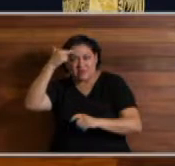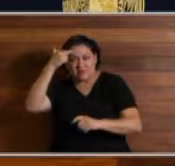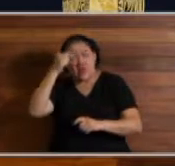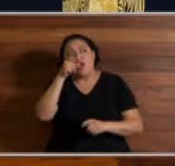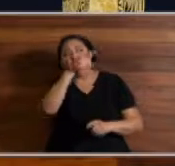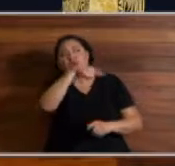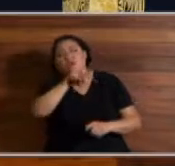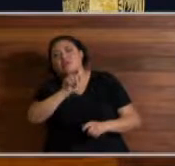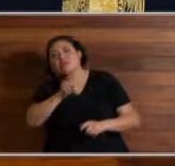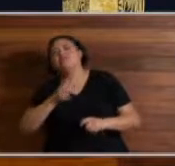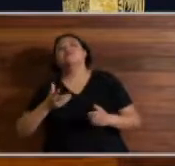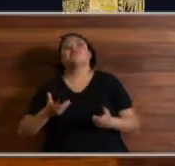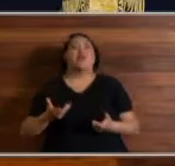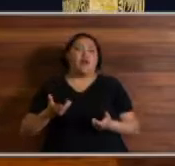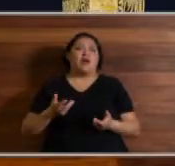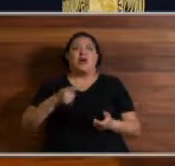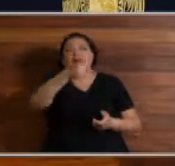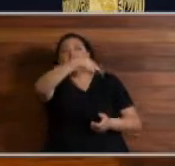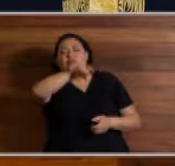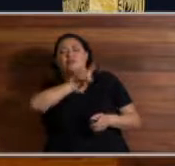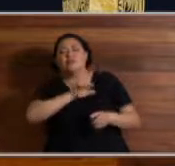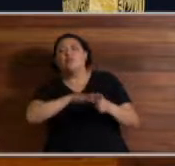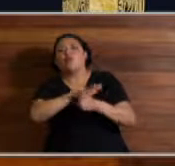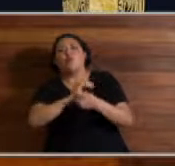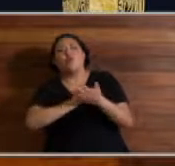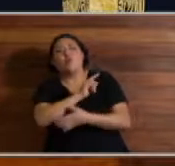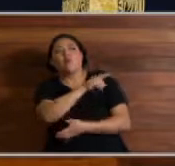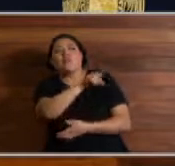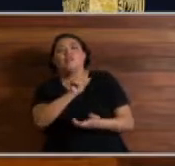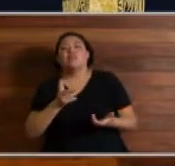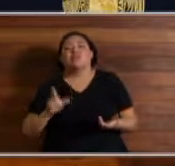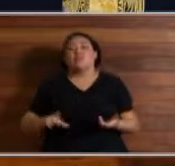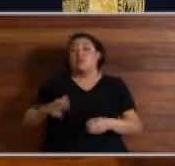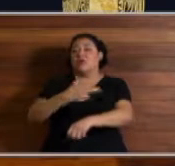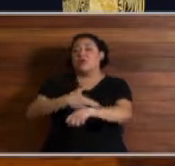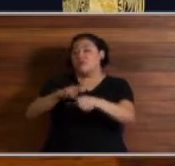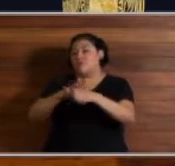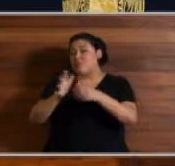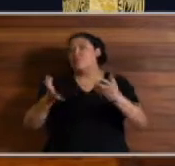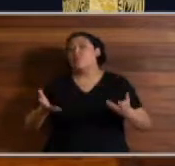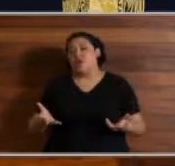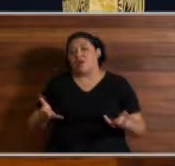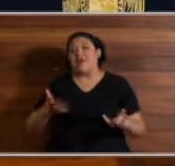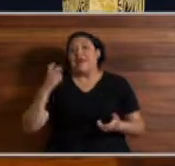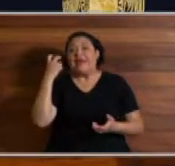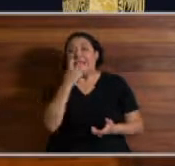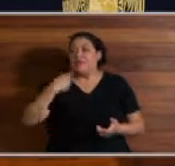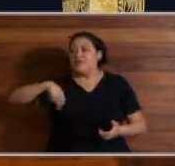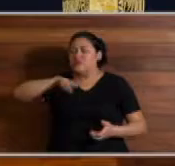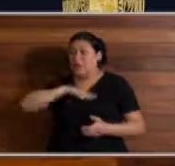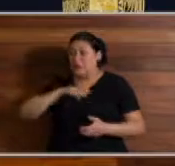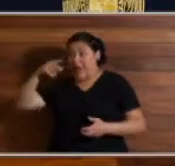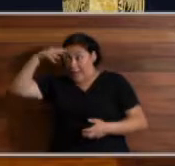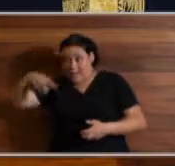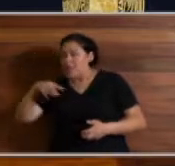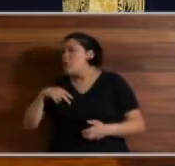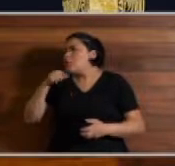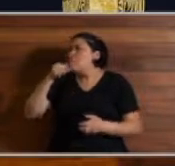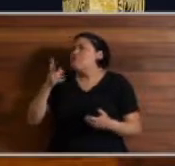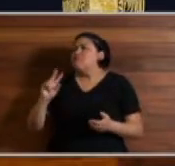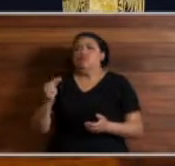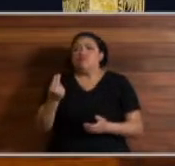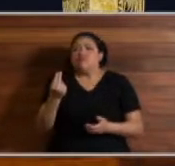perspectiva? ¿Cuál es la decisión de las autoridades? Aquí no tenemos este problema, es fácil de discutir